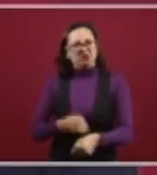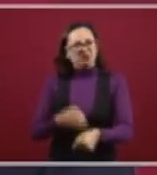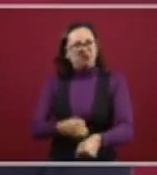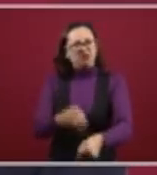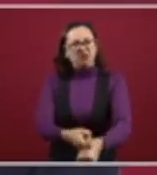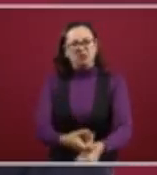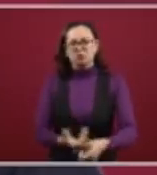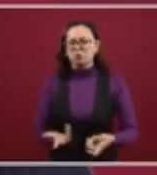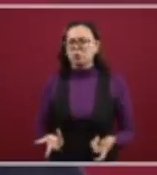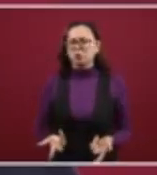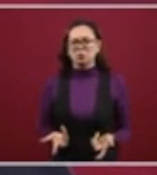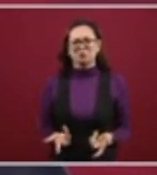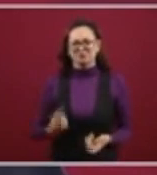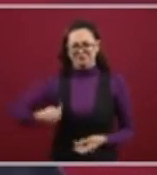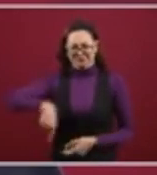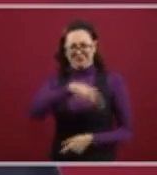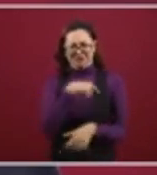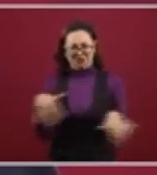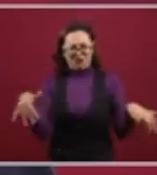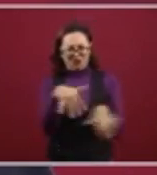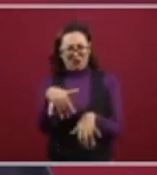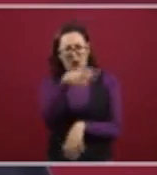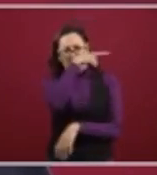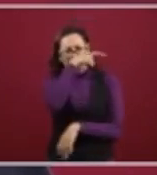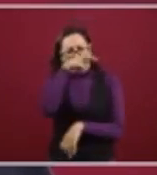No somos ambiciosos vulgares.